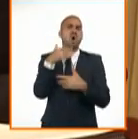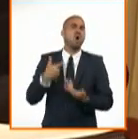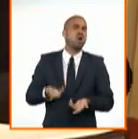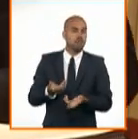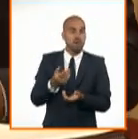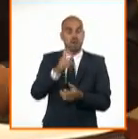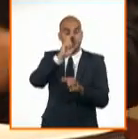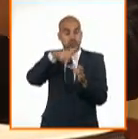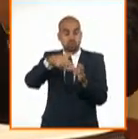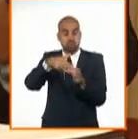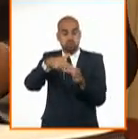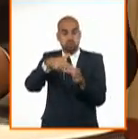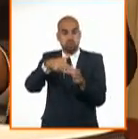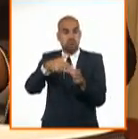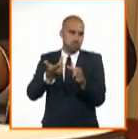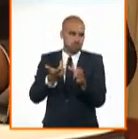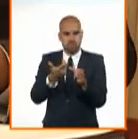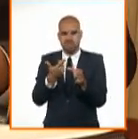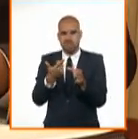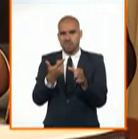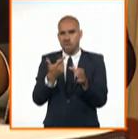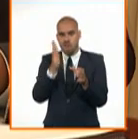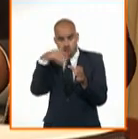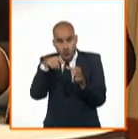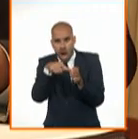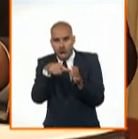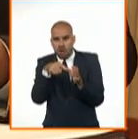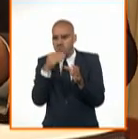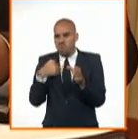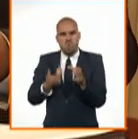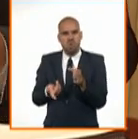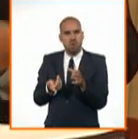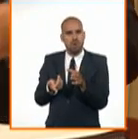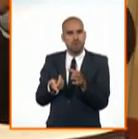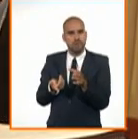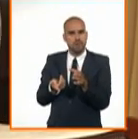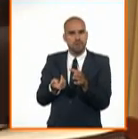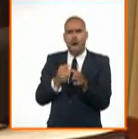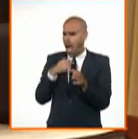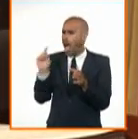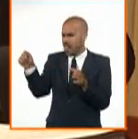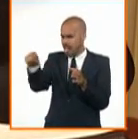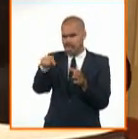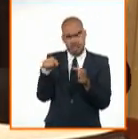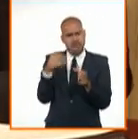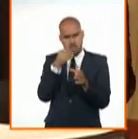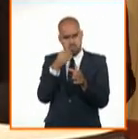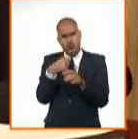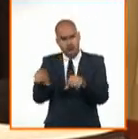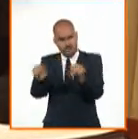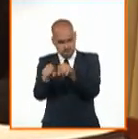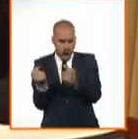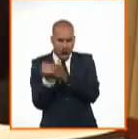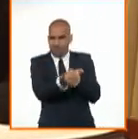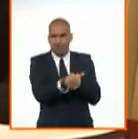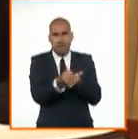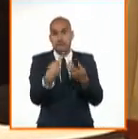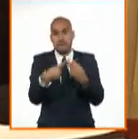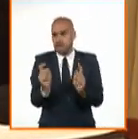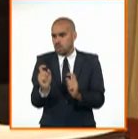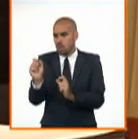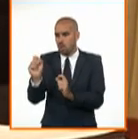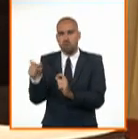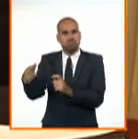combustible entonces aunque tengamos las estaciones para cubrir esos déficit de potencia no podemos dar el servicio